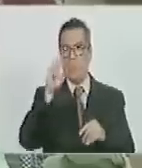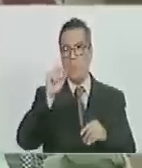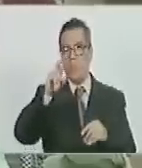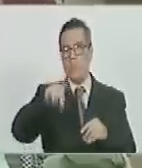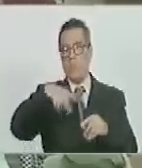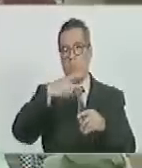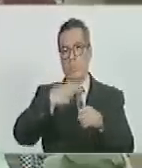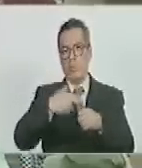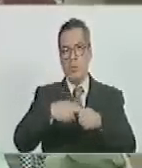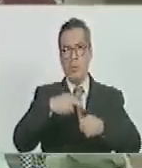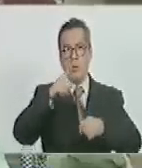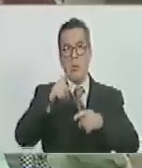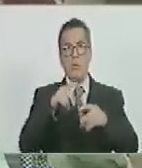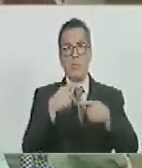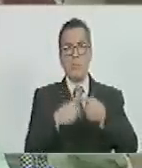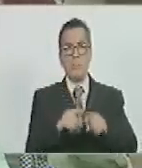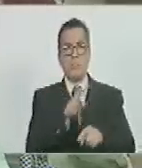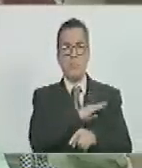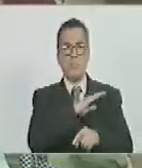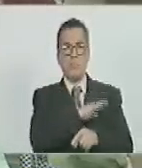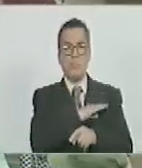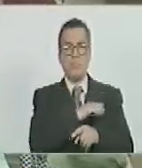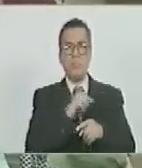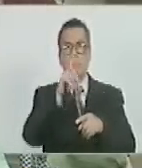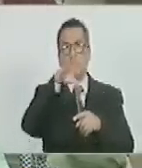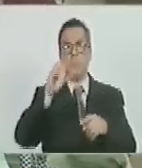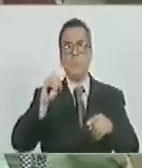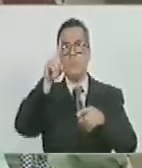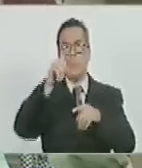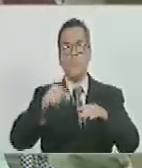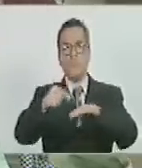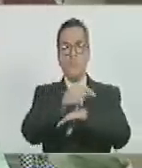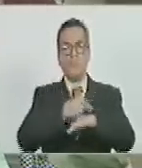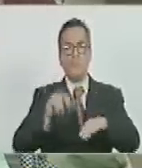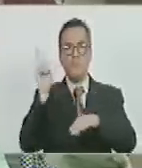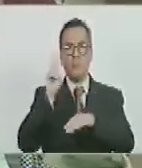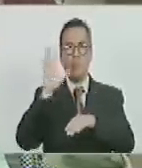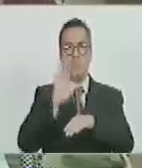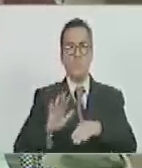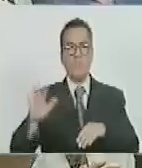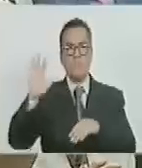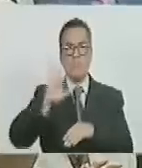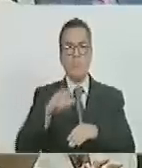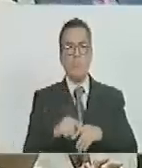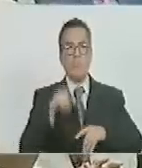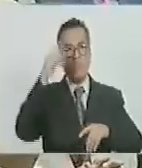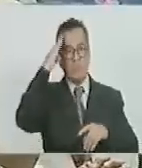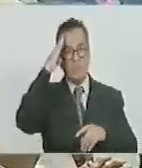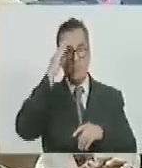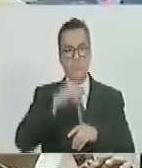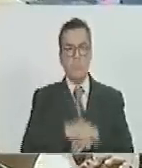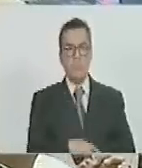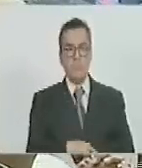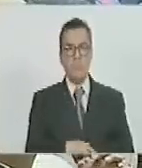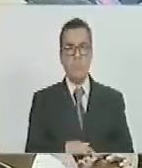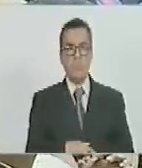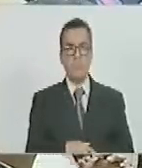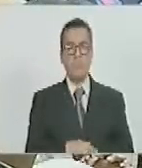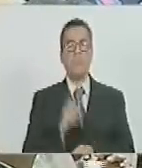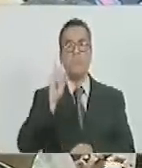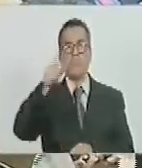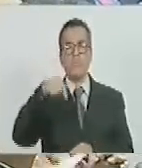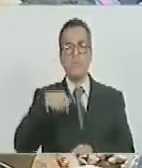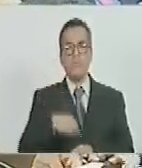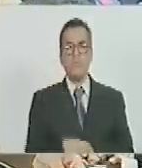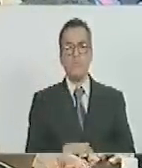PDVSA son entidades propiedad al 100% del Estado venezolano. Tengan eso ahí grabado. Pero